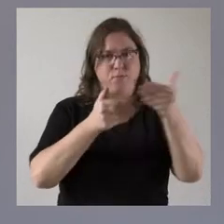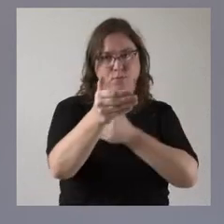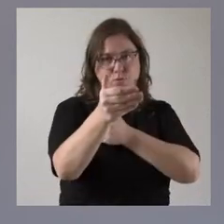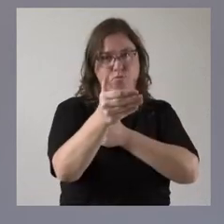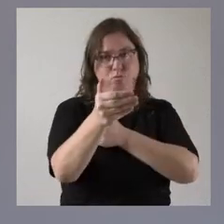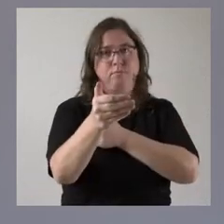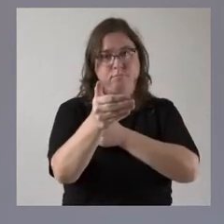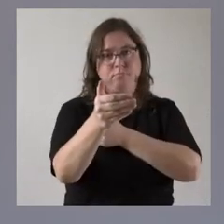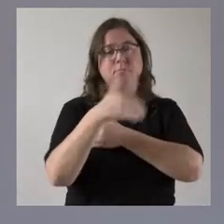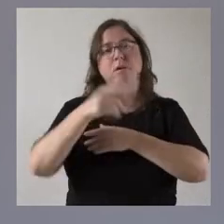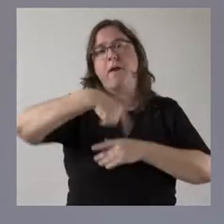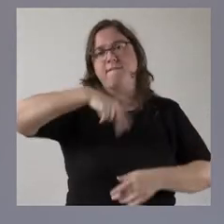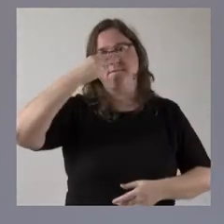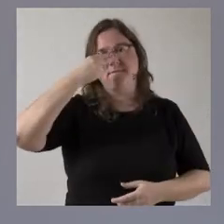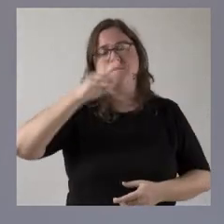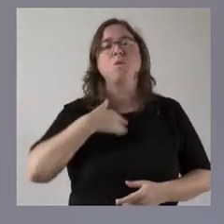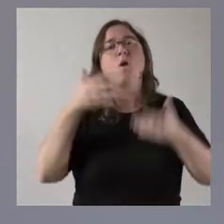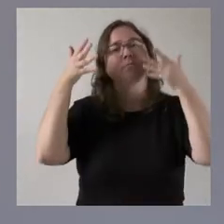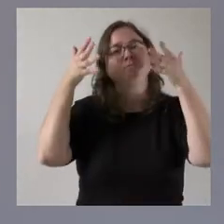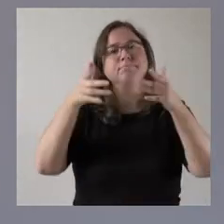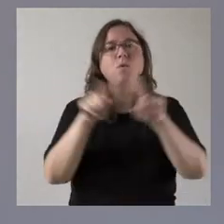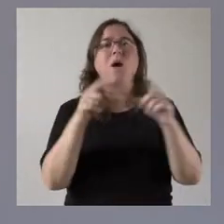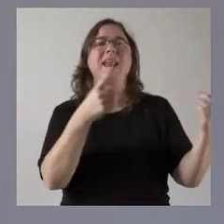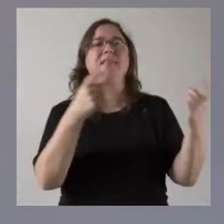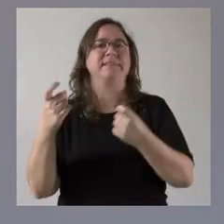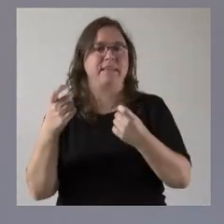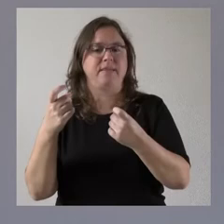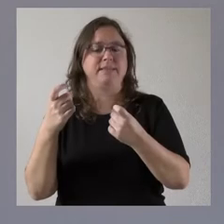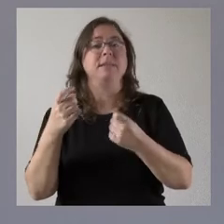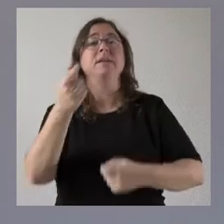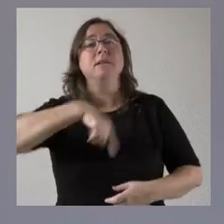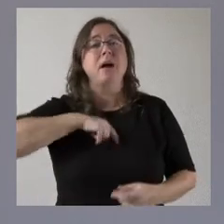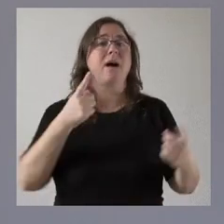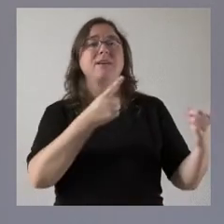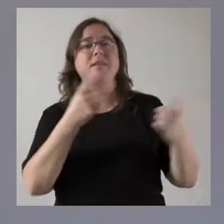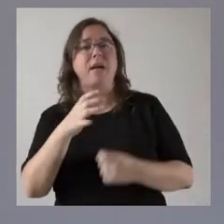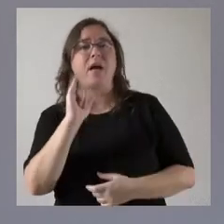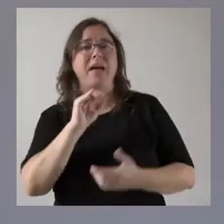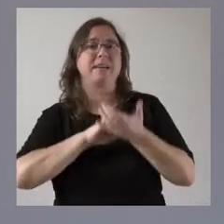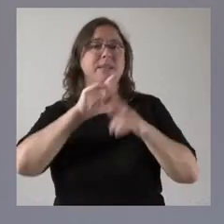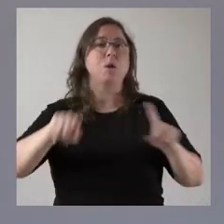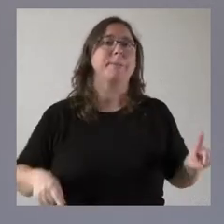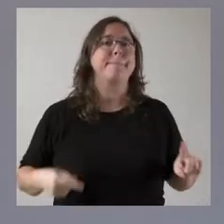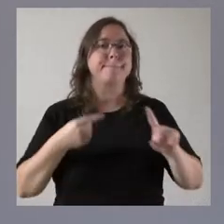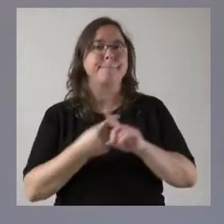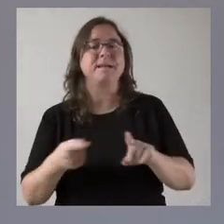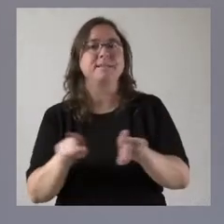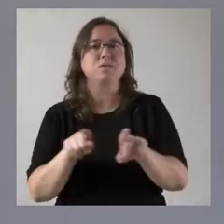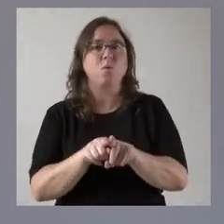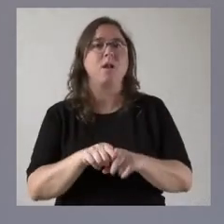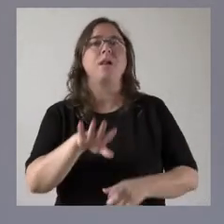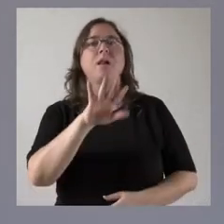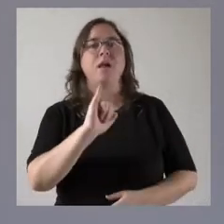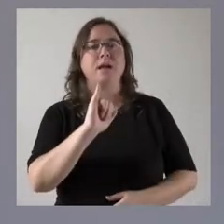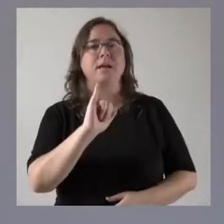en la dirección que a todos nos convoca que es atender estas necesidades que tenemos estructurales en Castilla y león pero también los que se nos plantean